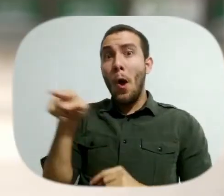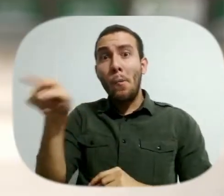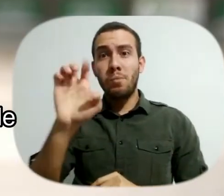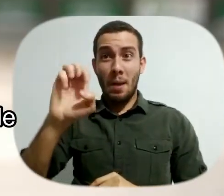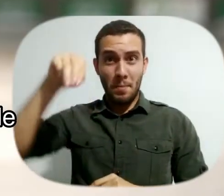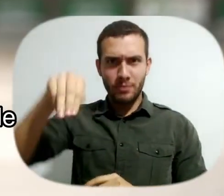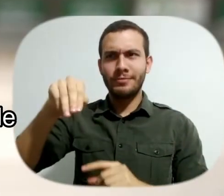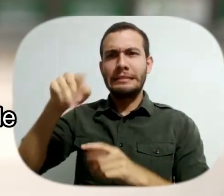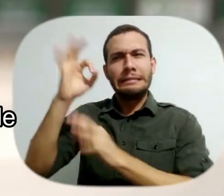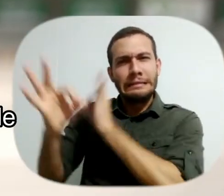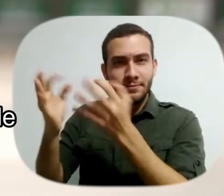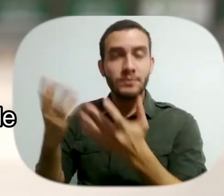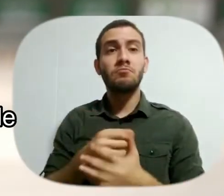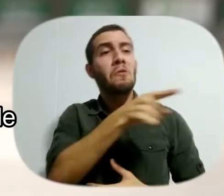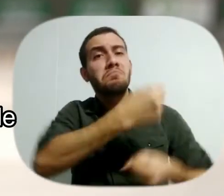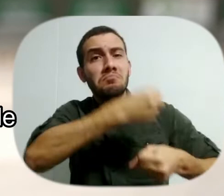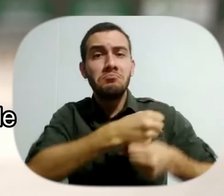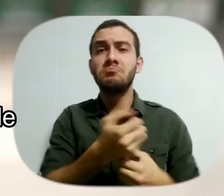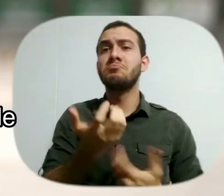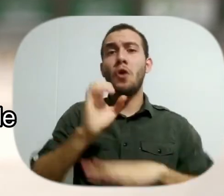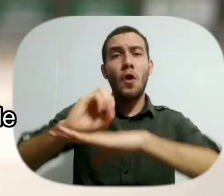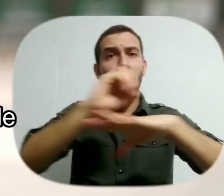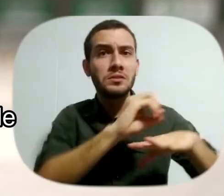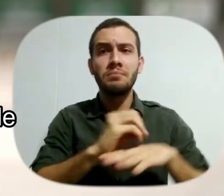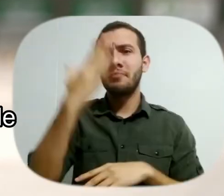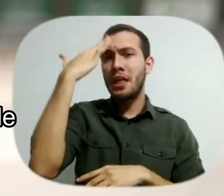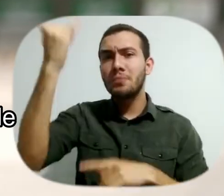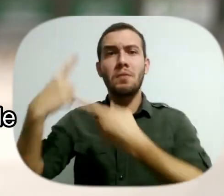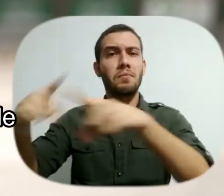los sindicatos, a las ONGs, a la academia y por supuesto al